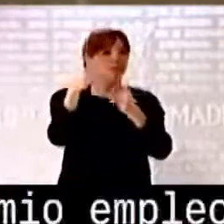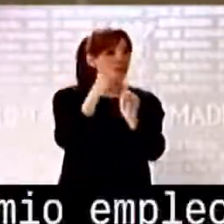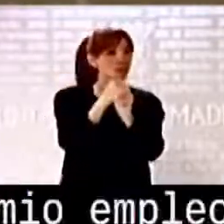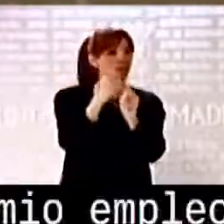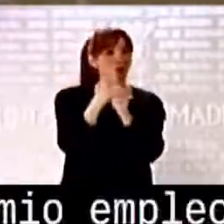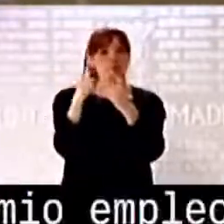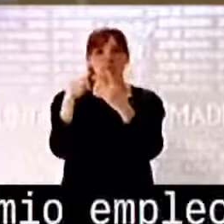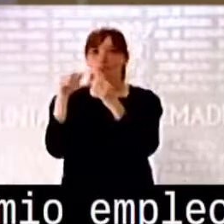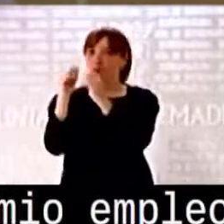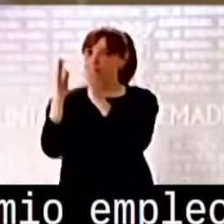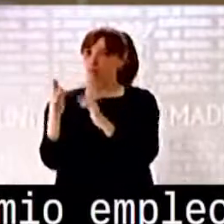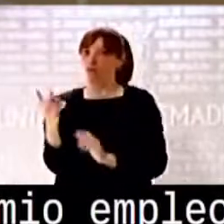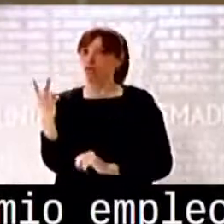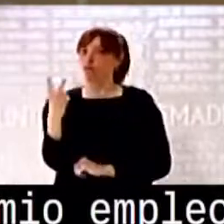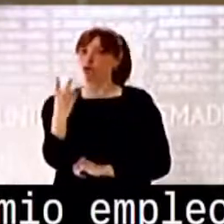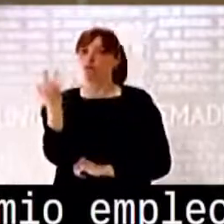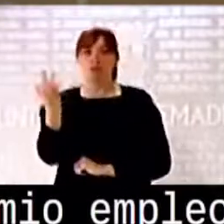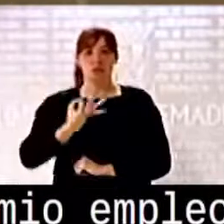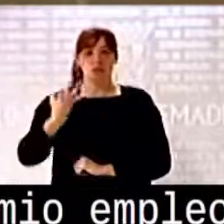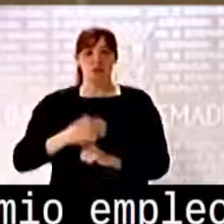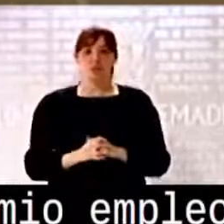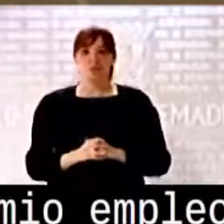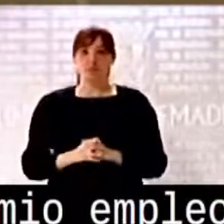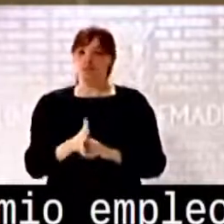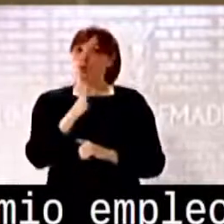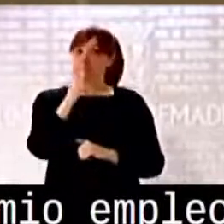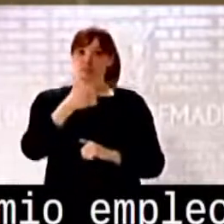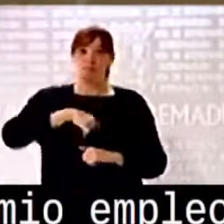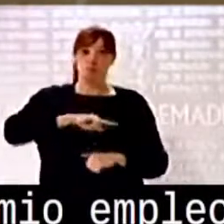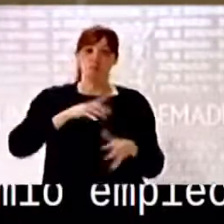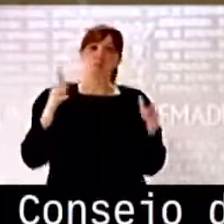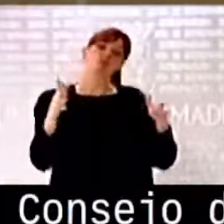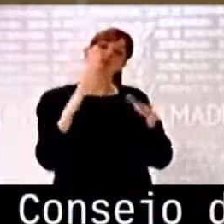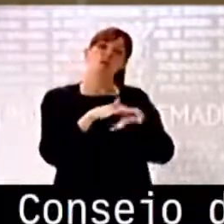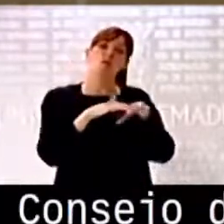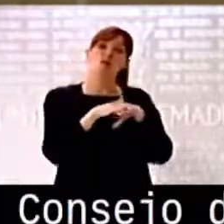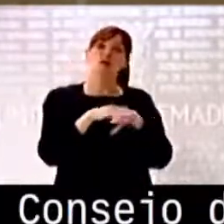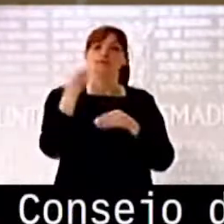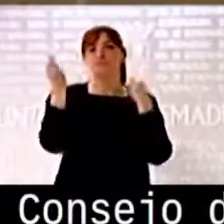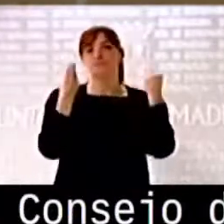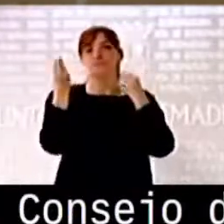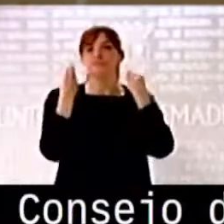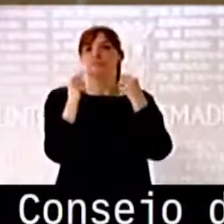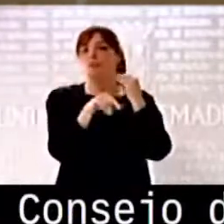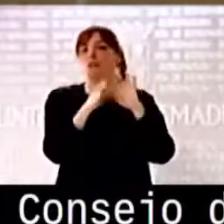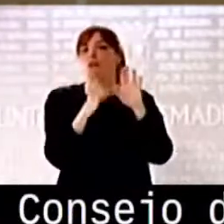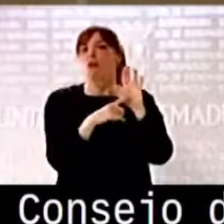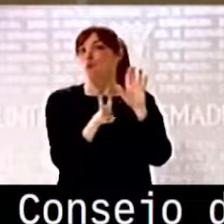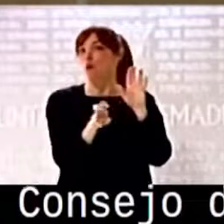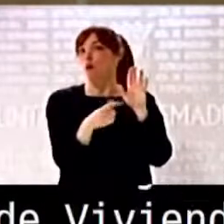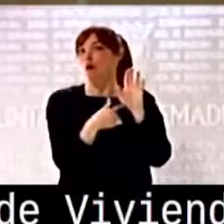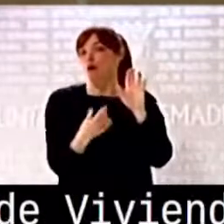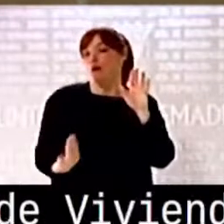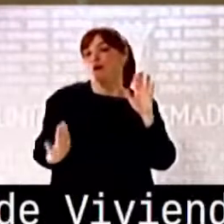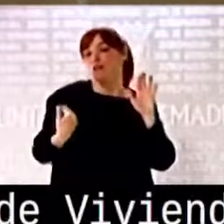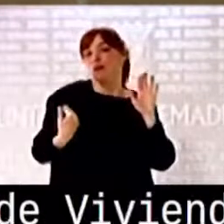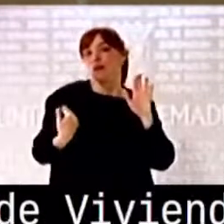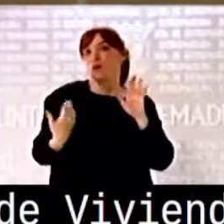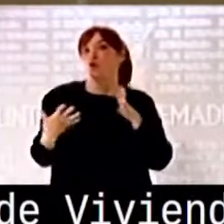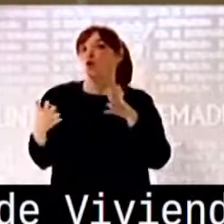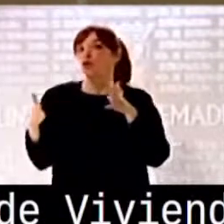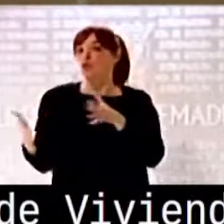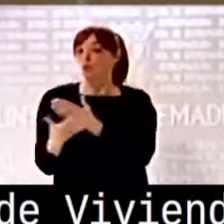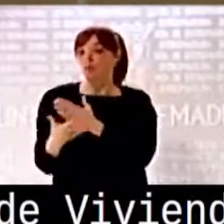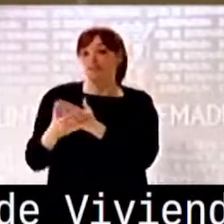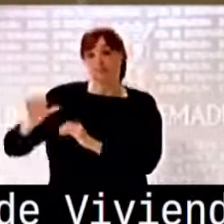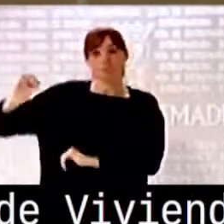y vivienda. Por eso nosotros desde el Consejo de Gobierno creemos que la nueva ley de vivienda que aprobó ayer el Consejo